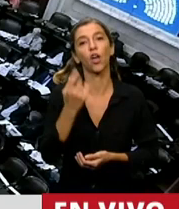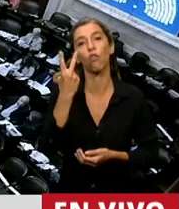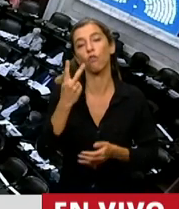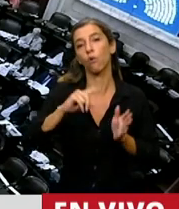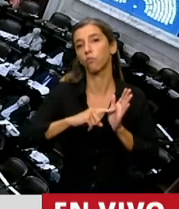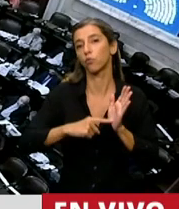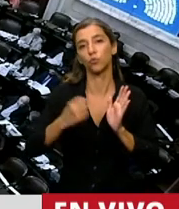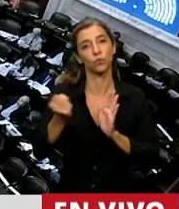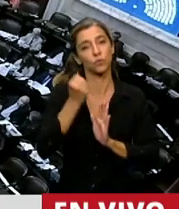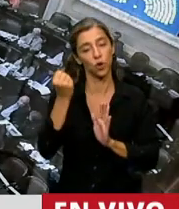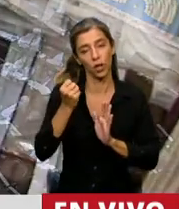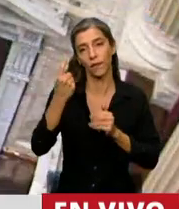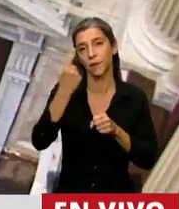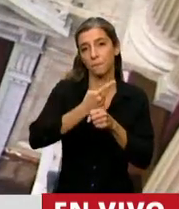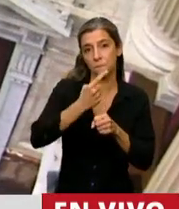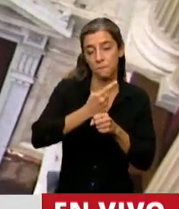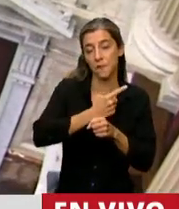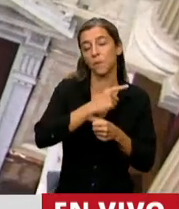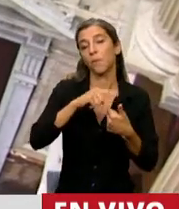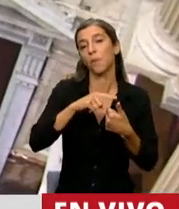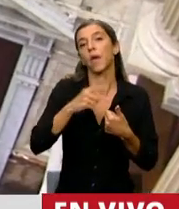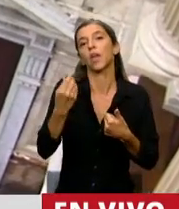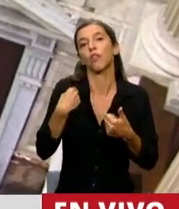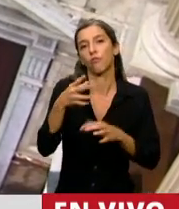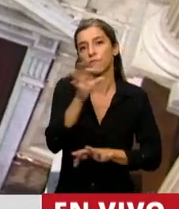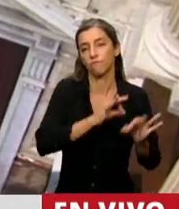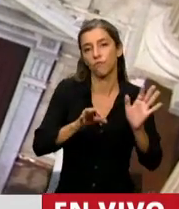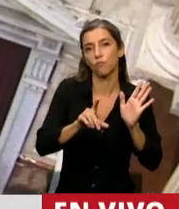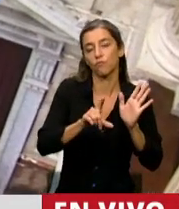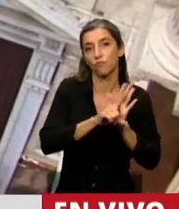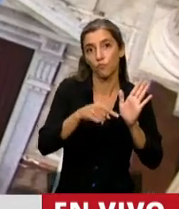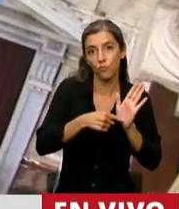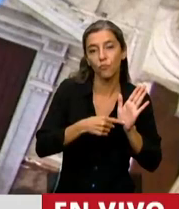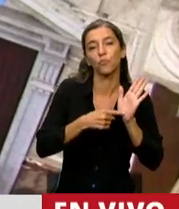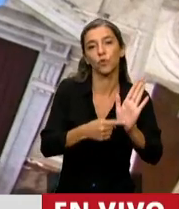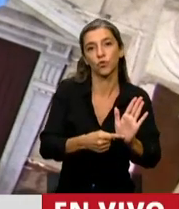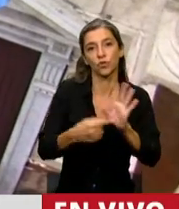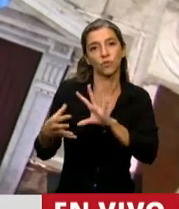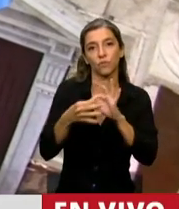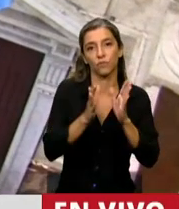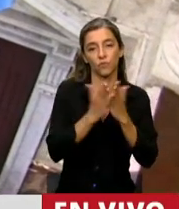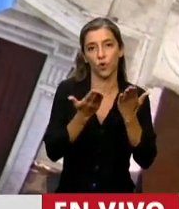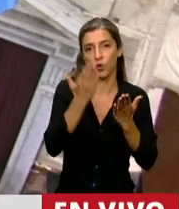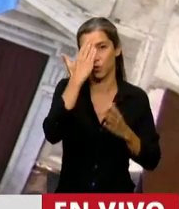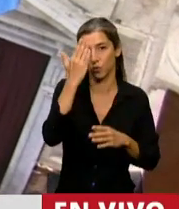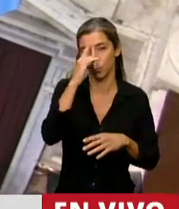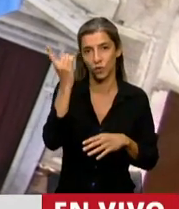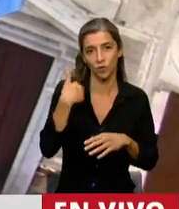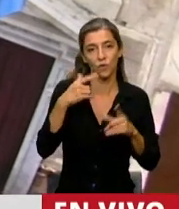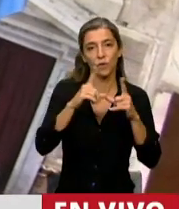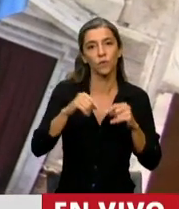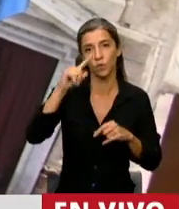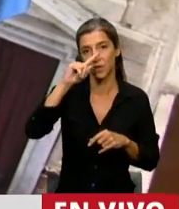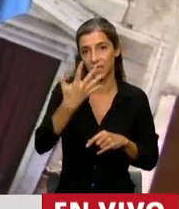que ver indiscutiblemente con que este proyecto retoma la manda constitucional en el artículo 75, lo referente a las facultades de